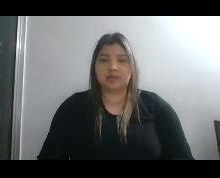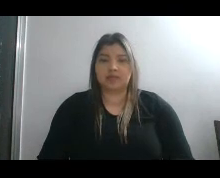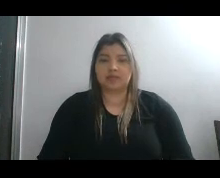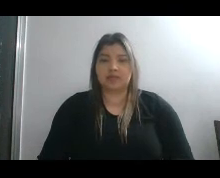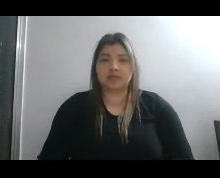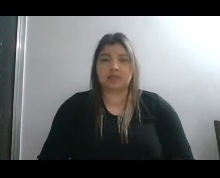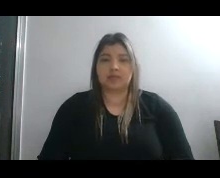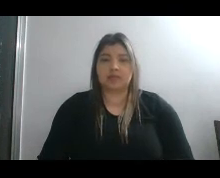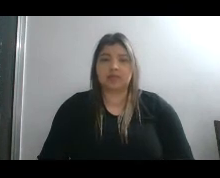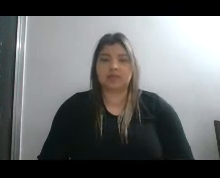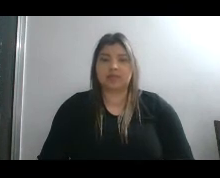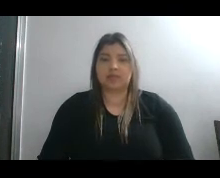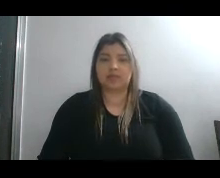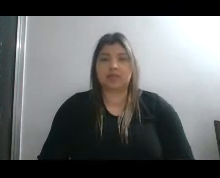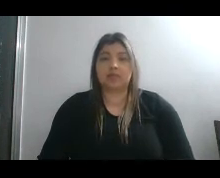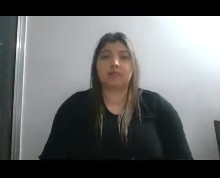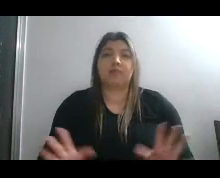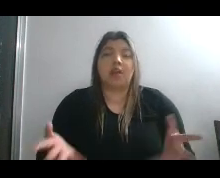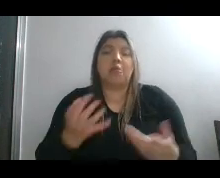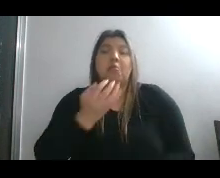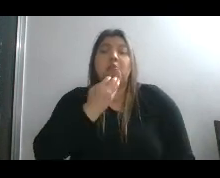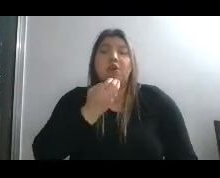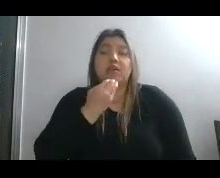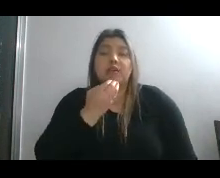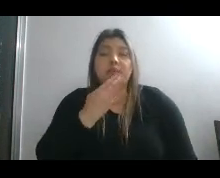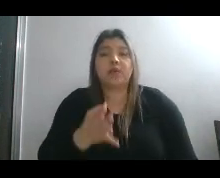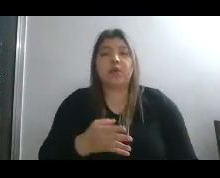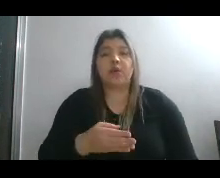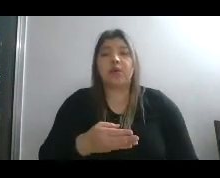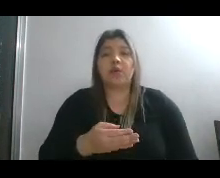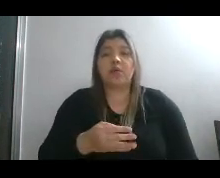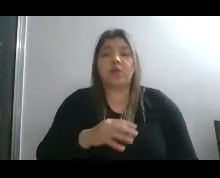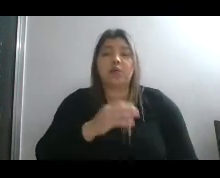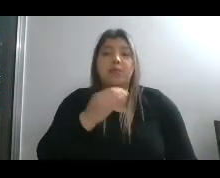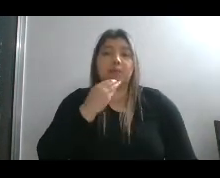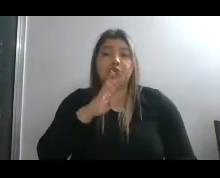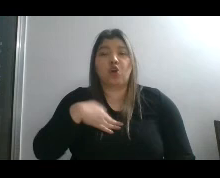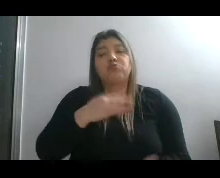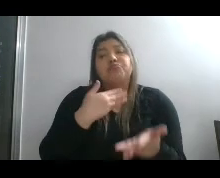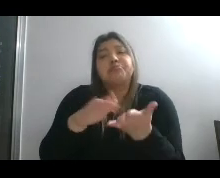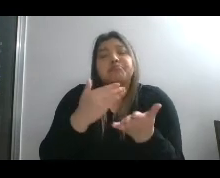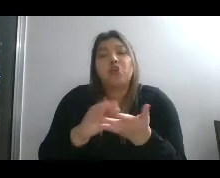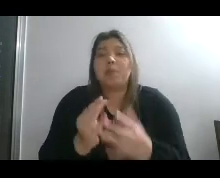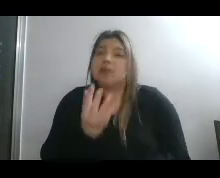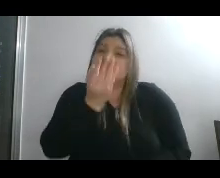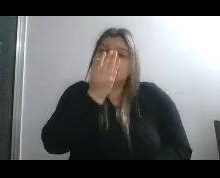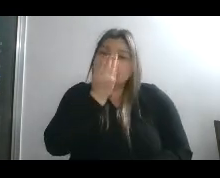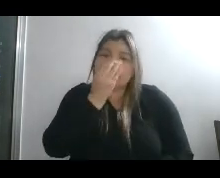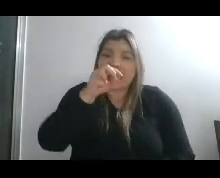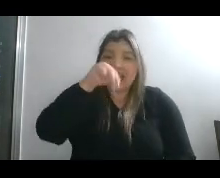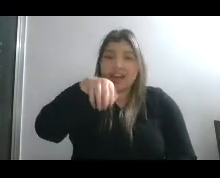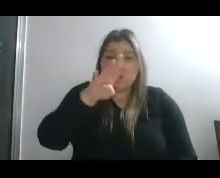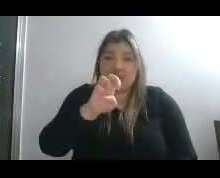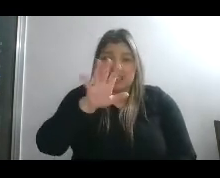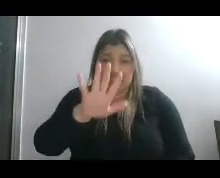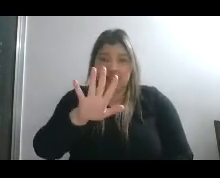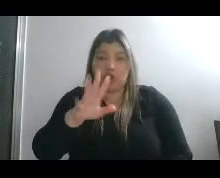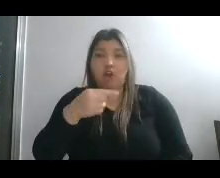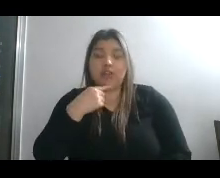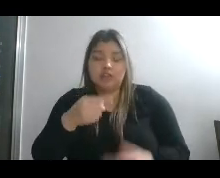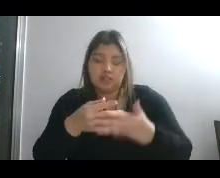Si el proveedor de las mascarillas N95 habla de 8 horas de uso, pero la uso con mascarilla convencional por encima, ¿esto ampliaría el tiempo de la